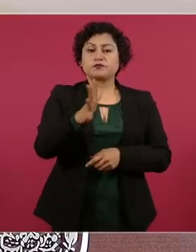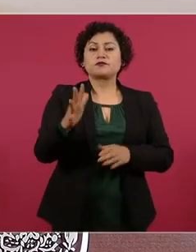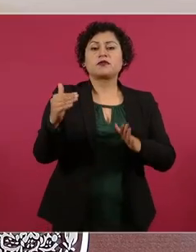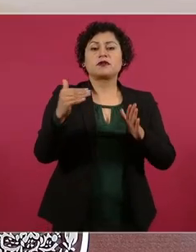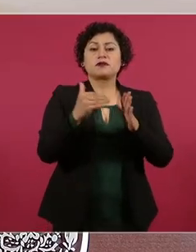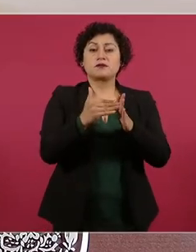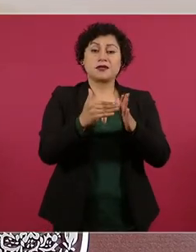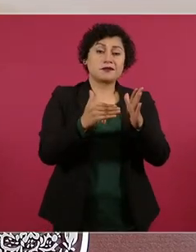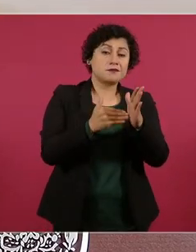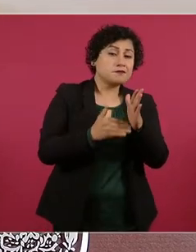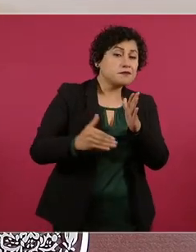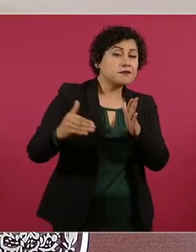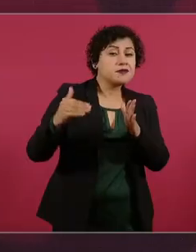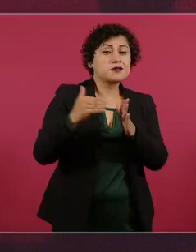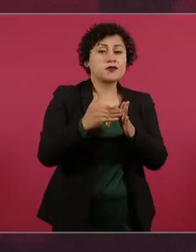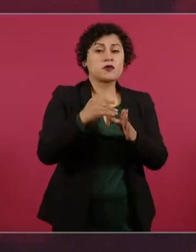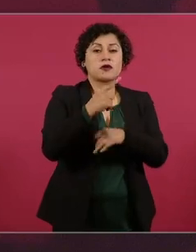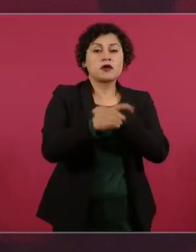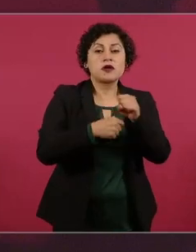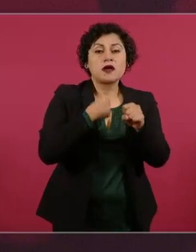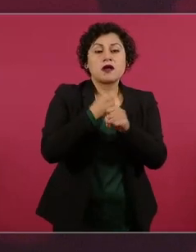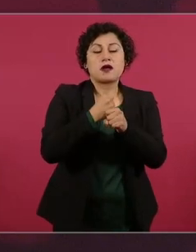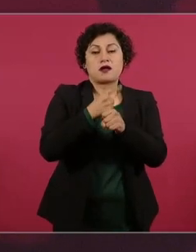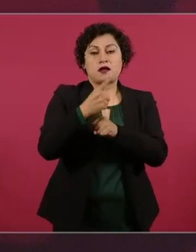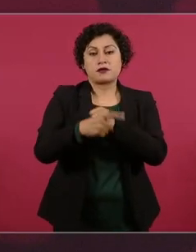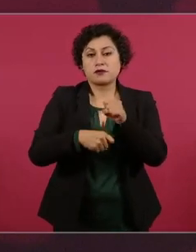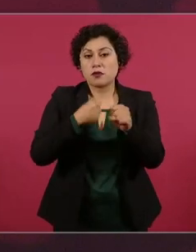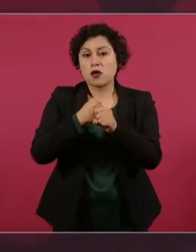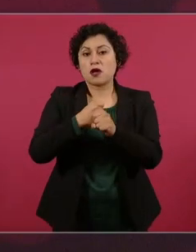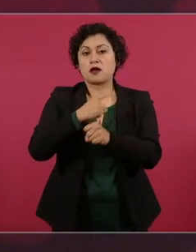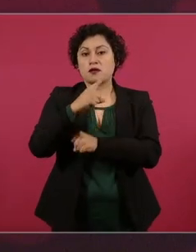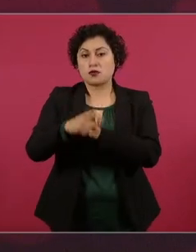10,000,000,000 al año. Hemos invertido como